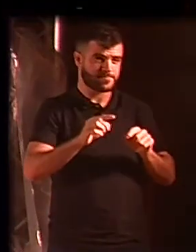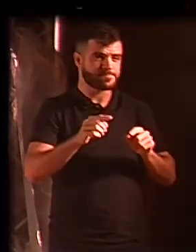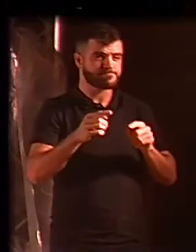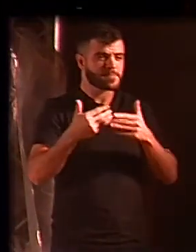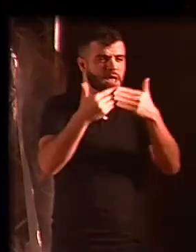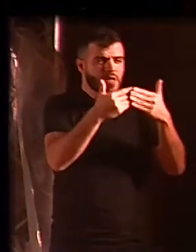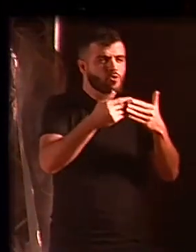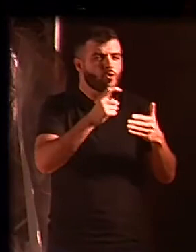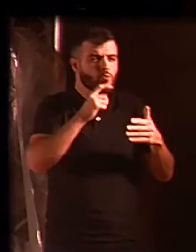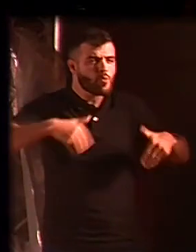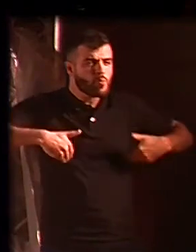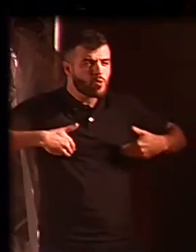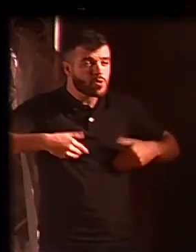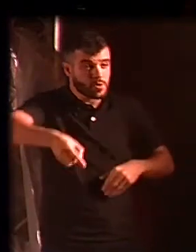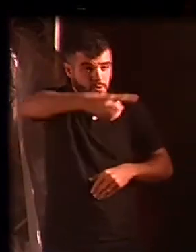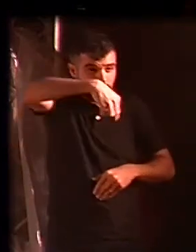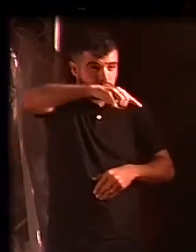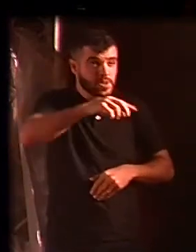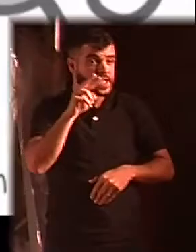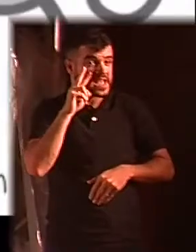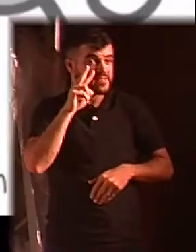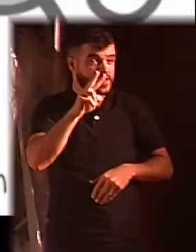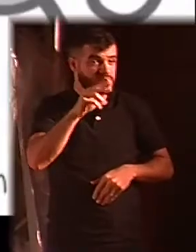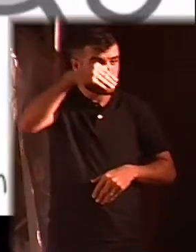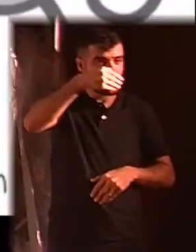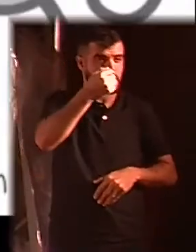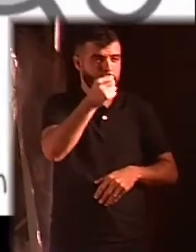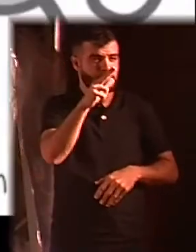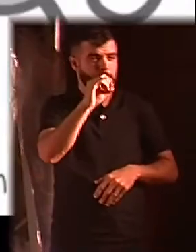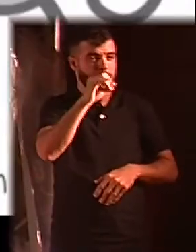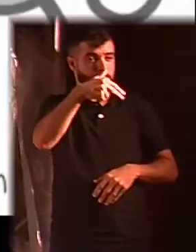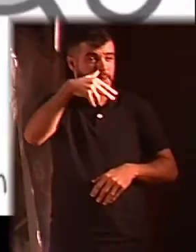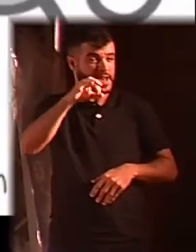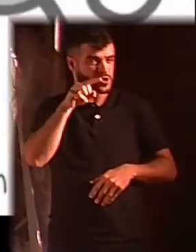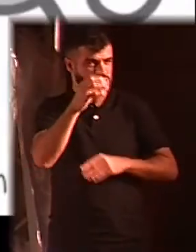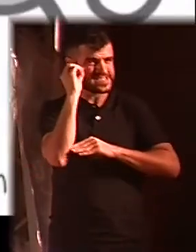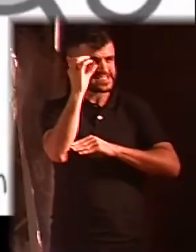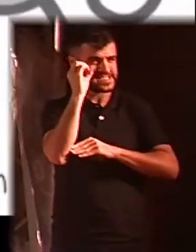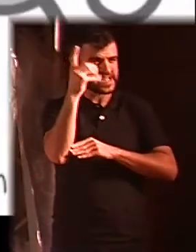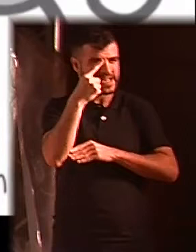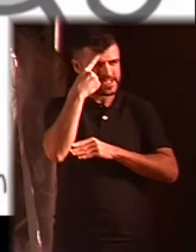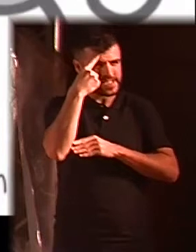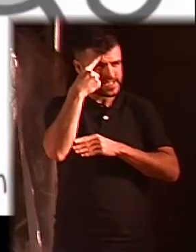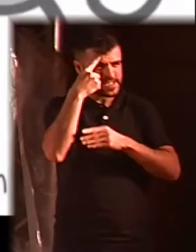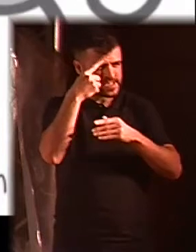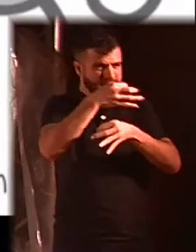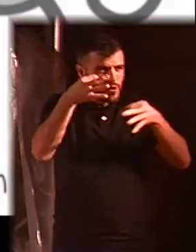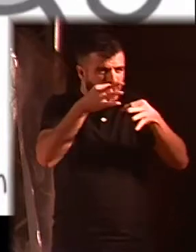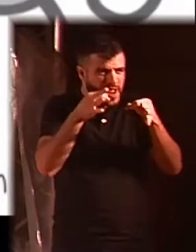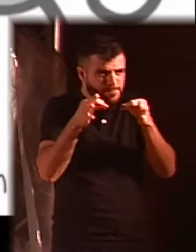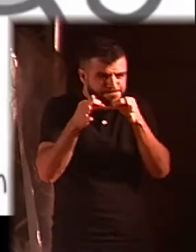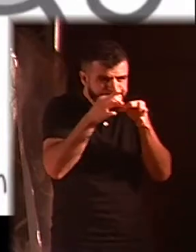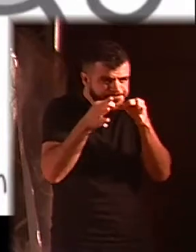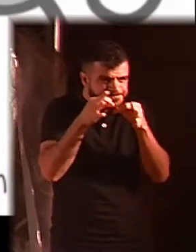macacos? Si habéis visto alguna charla de Xurxo Mariño, habéis podido escuchar las neuronas chisporroteando en directo. Se introduce un fino hilo